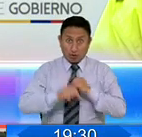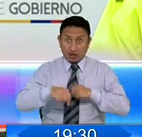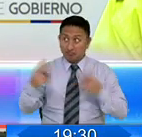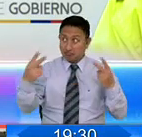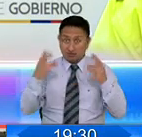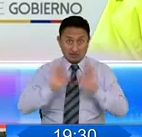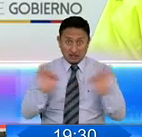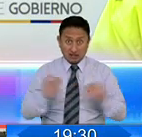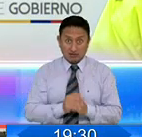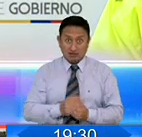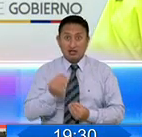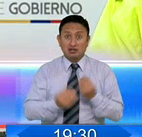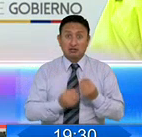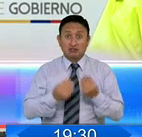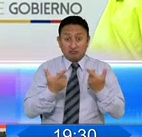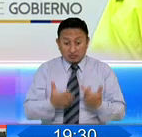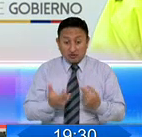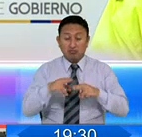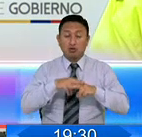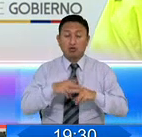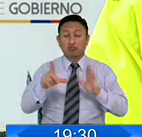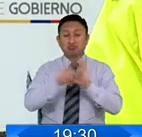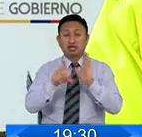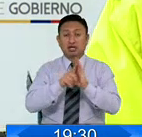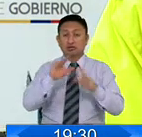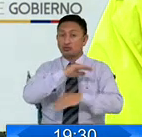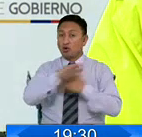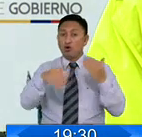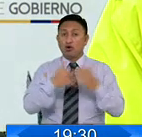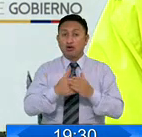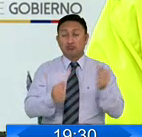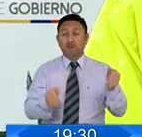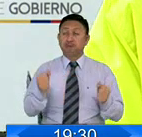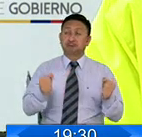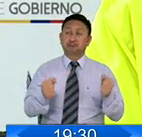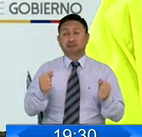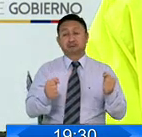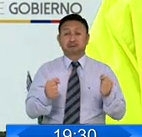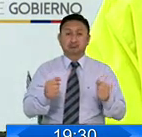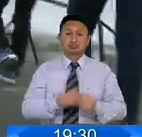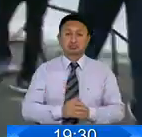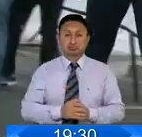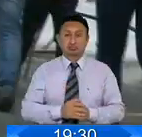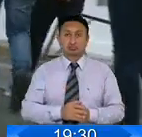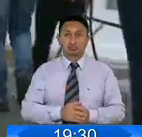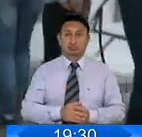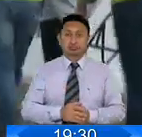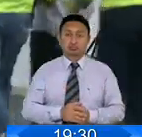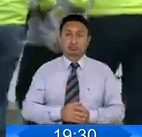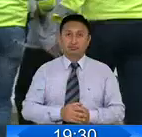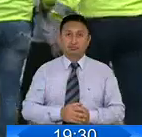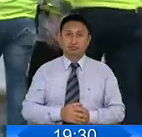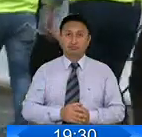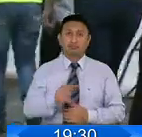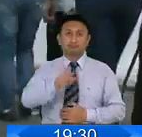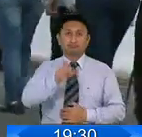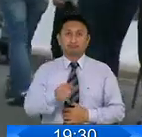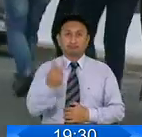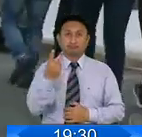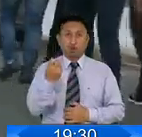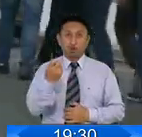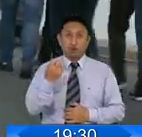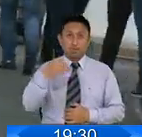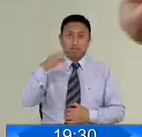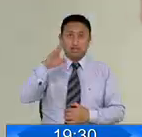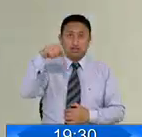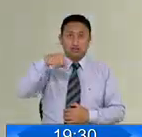desapercibido, va a tener un vehículo que cumple con las características normales. Más de una docena de sospechosos fueron detenidos en el